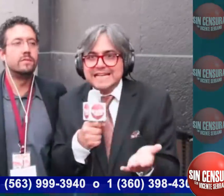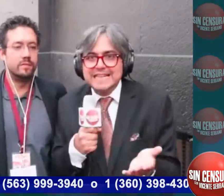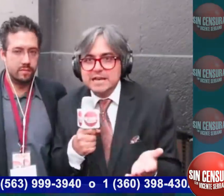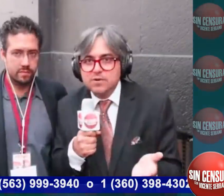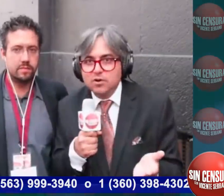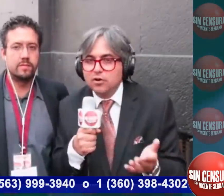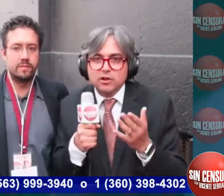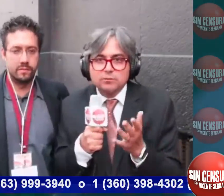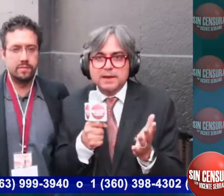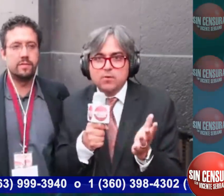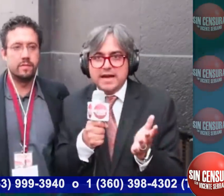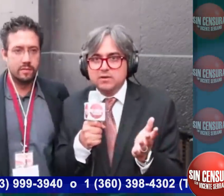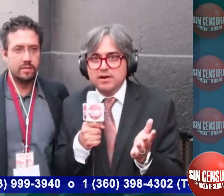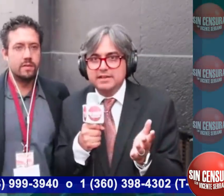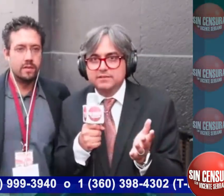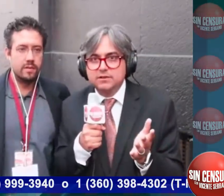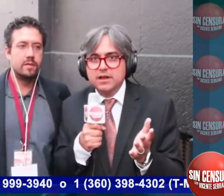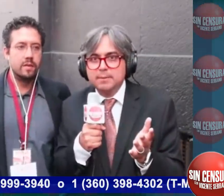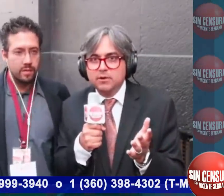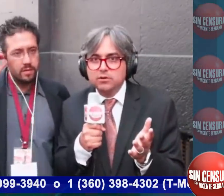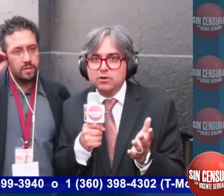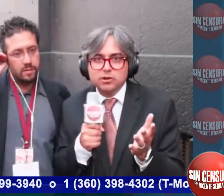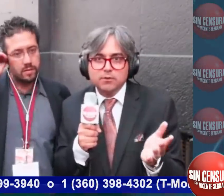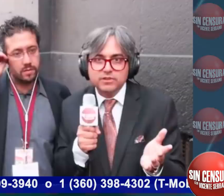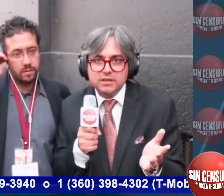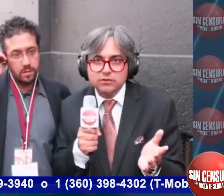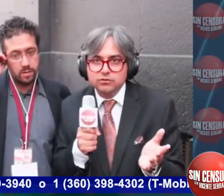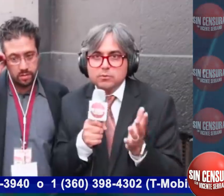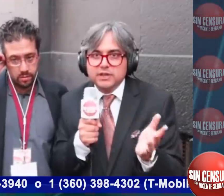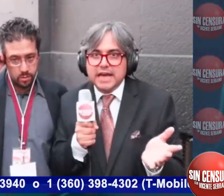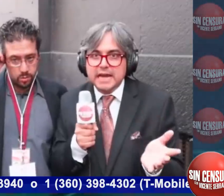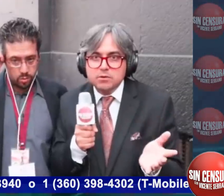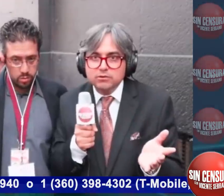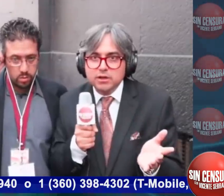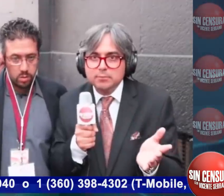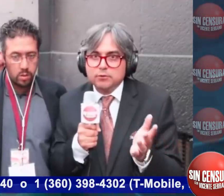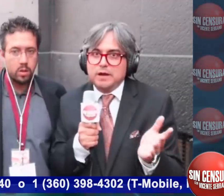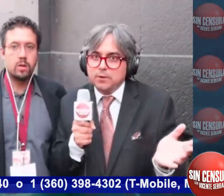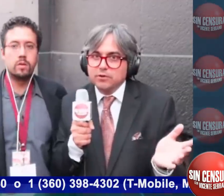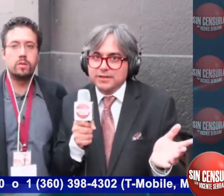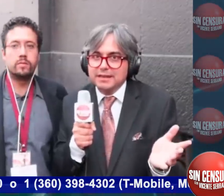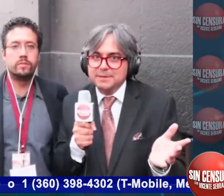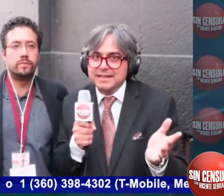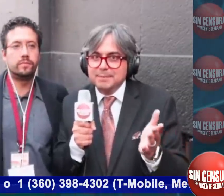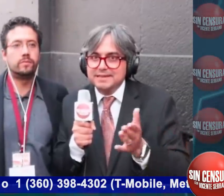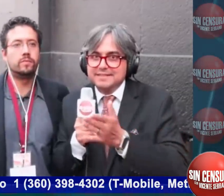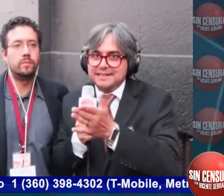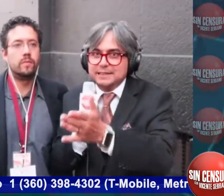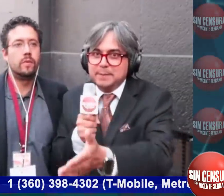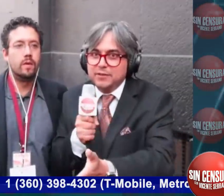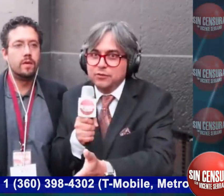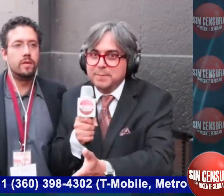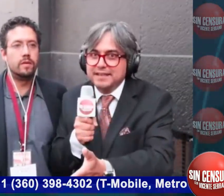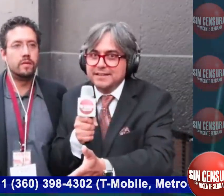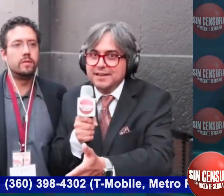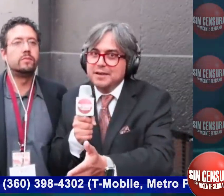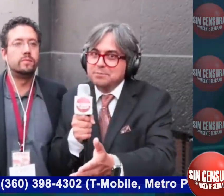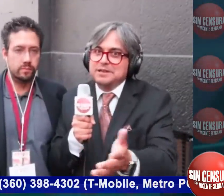física. Es ridículo, no quiero especular con esto, pero no somos niños, no somos ingenuos, por favor, o sea, evidentemente si se le está